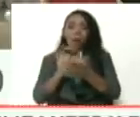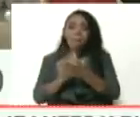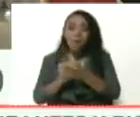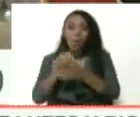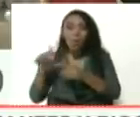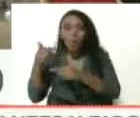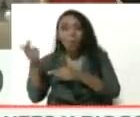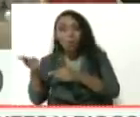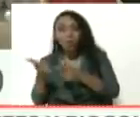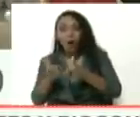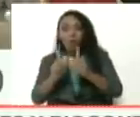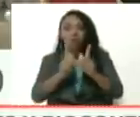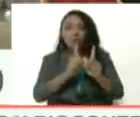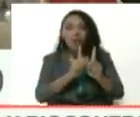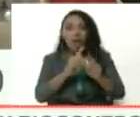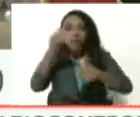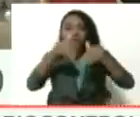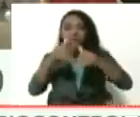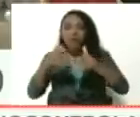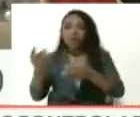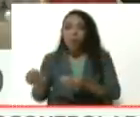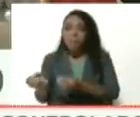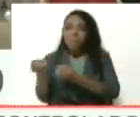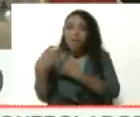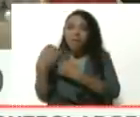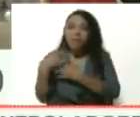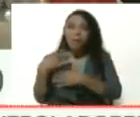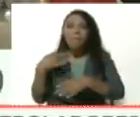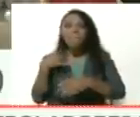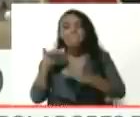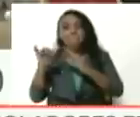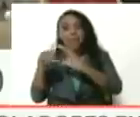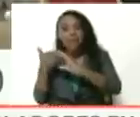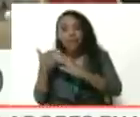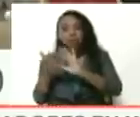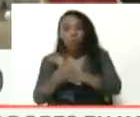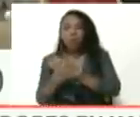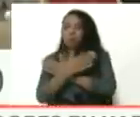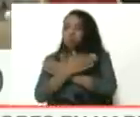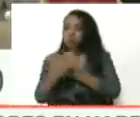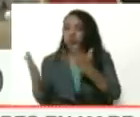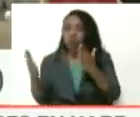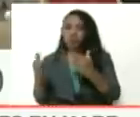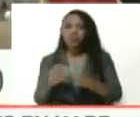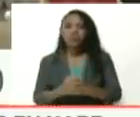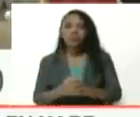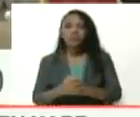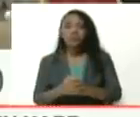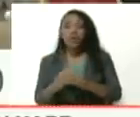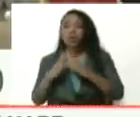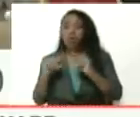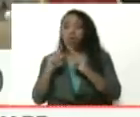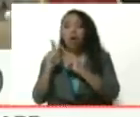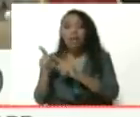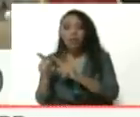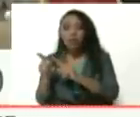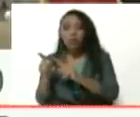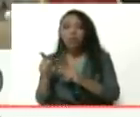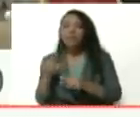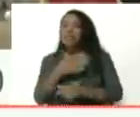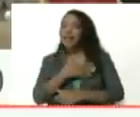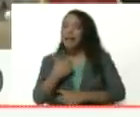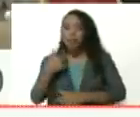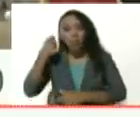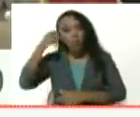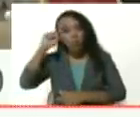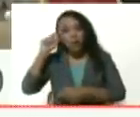otras autoridades electorales, nos han mandado mensajes de solidaridad. A todos ellos les queremos